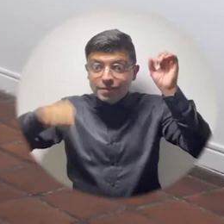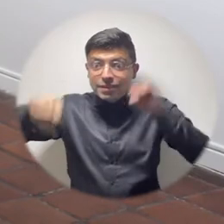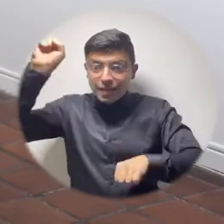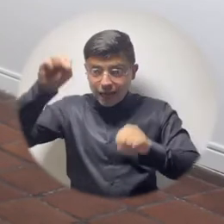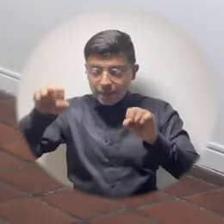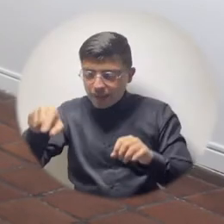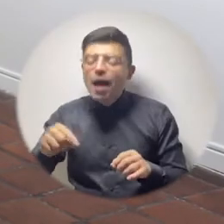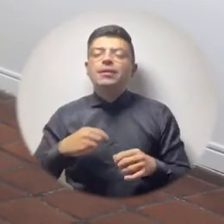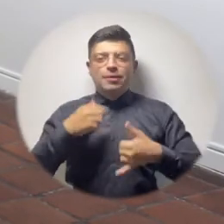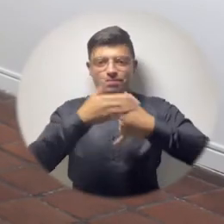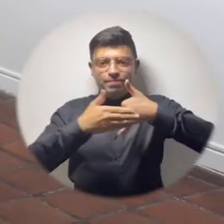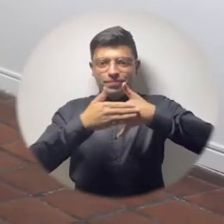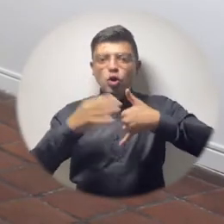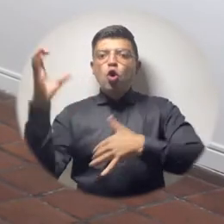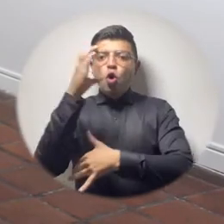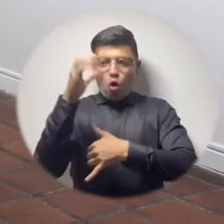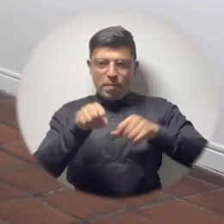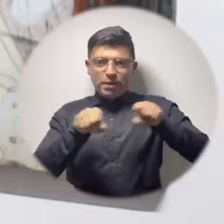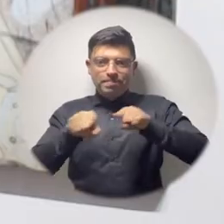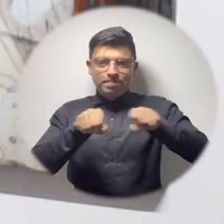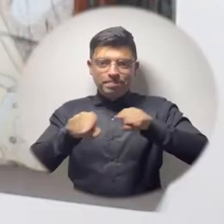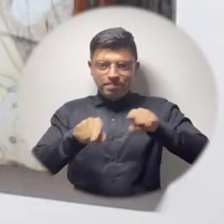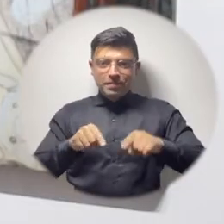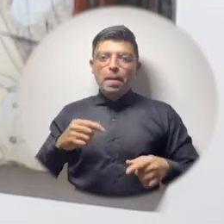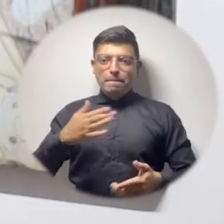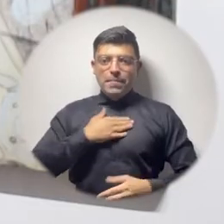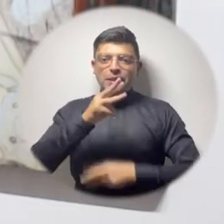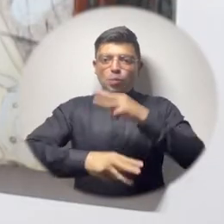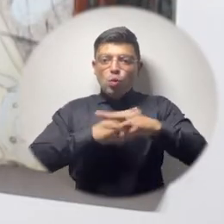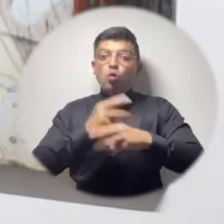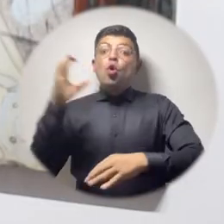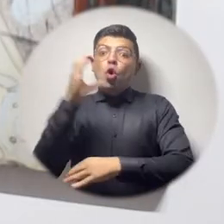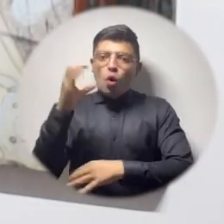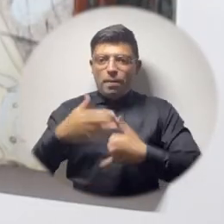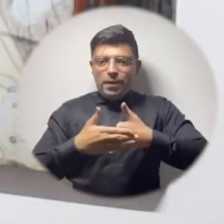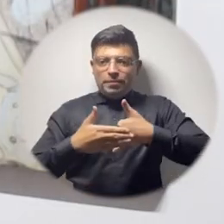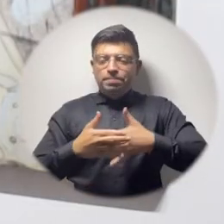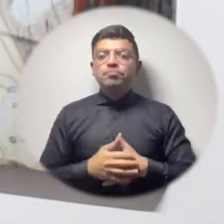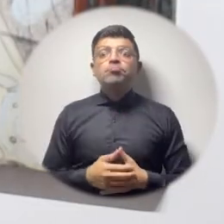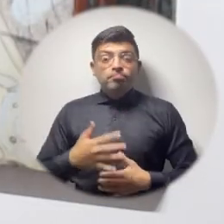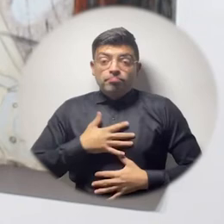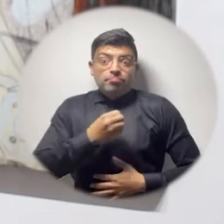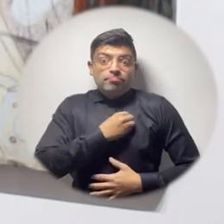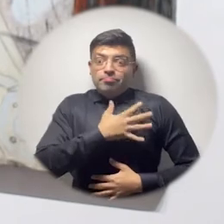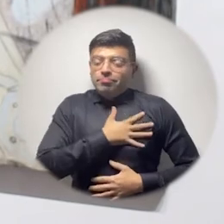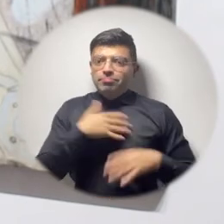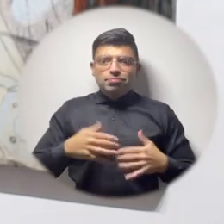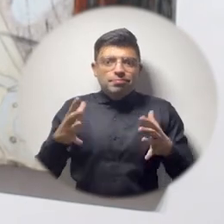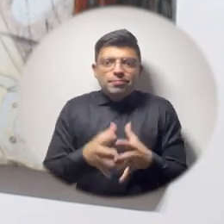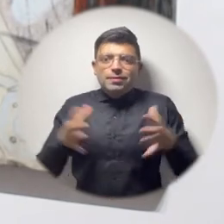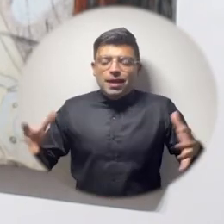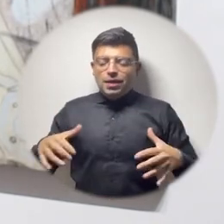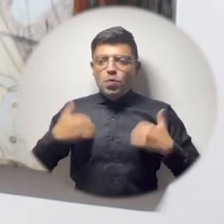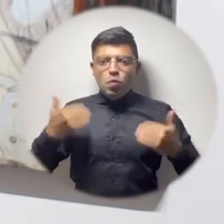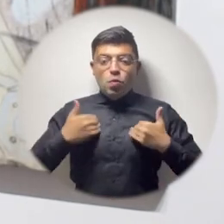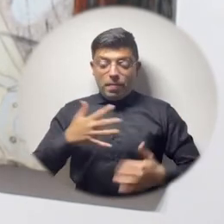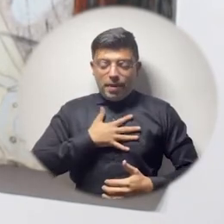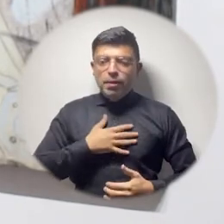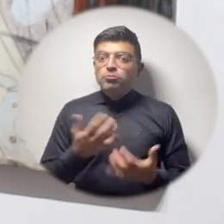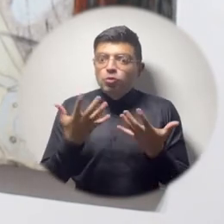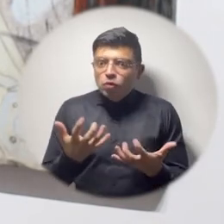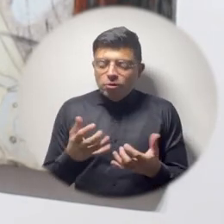en el concurso Miss Mundo Colombia. Para mí esta oportunidad ha sido muy grande y gratificante para mí. La verdad